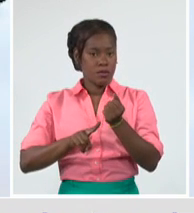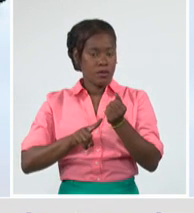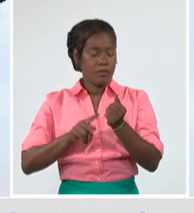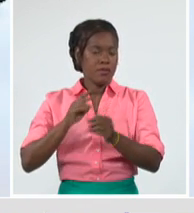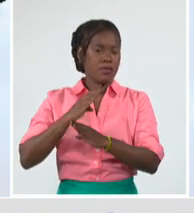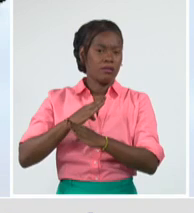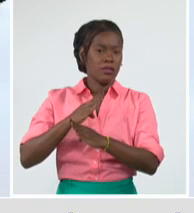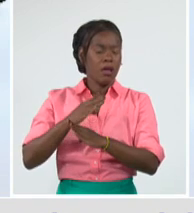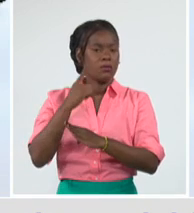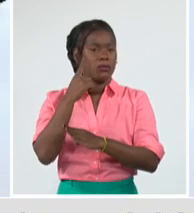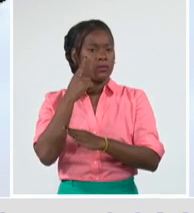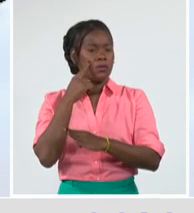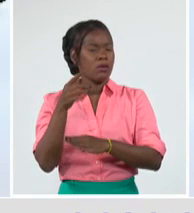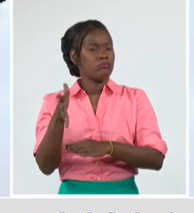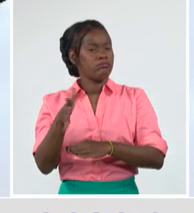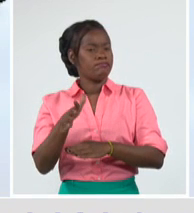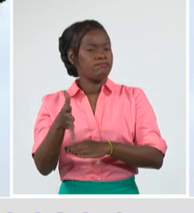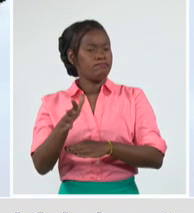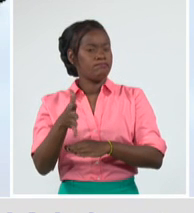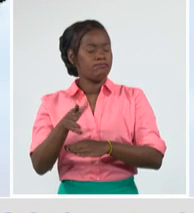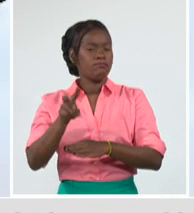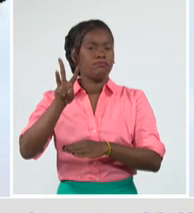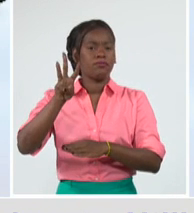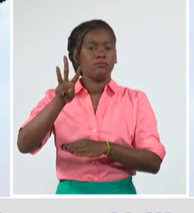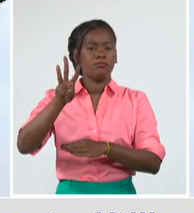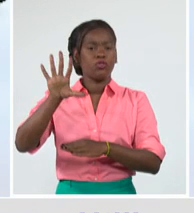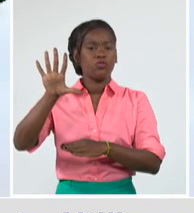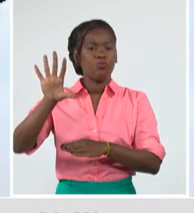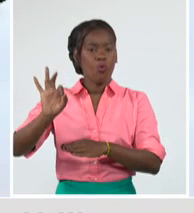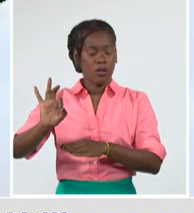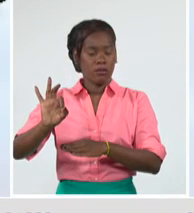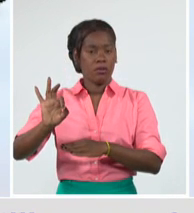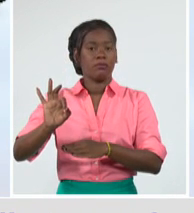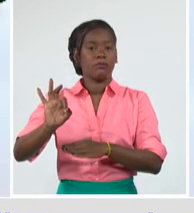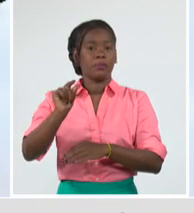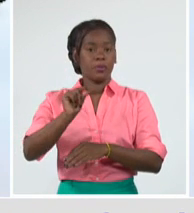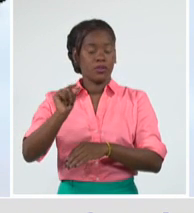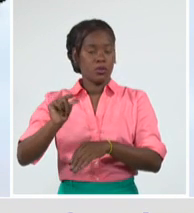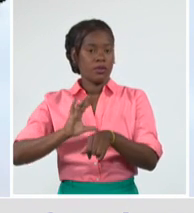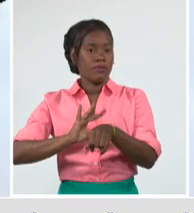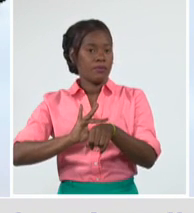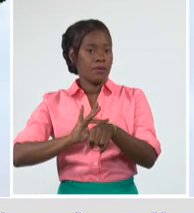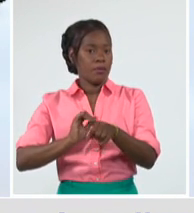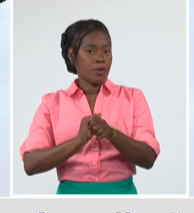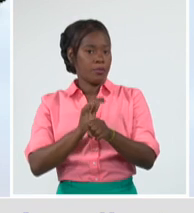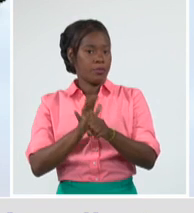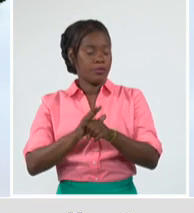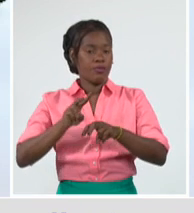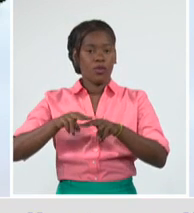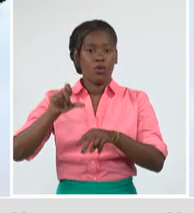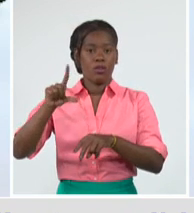Cuba, que ayer confirma 350 pacientes con COVID. Holguín